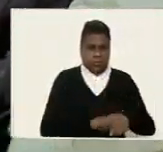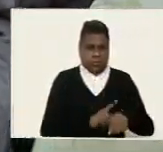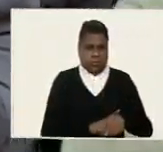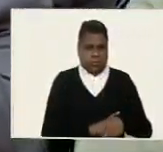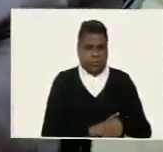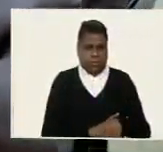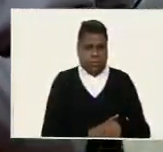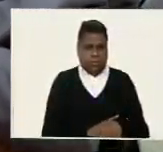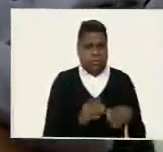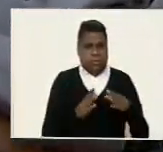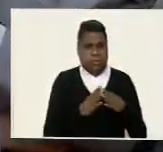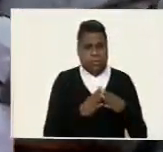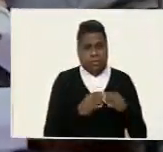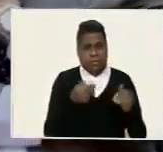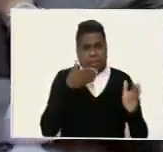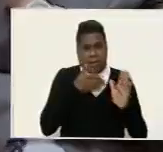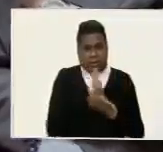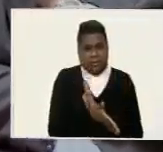tomó